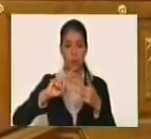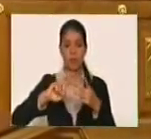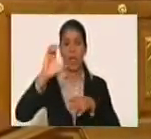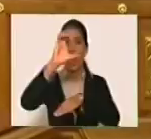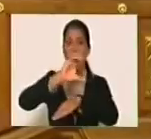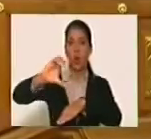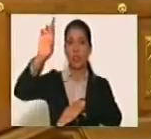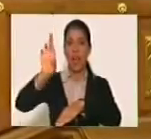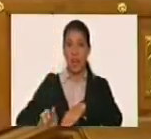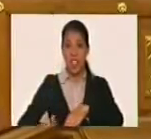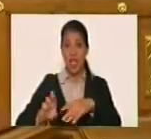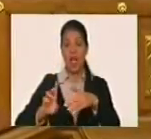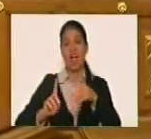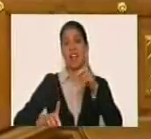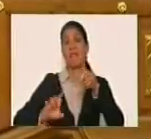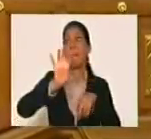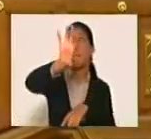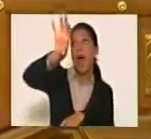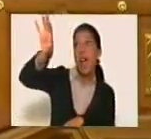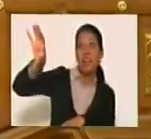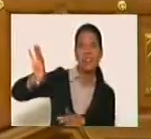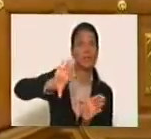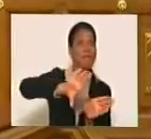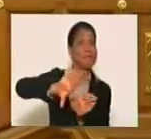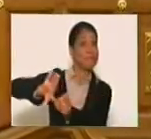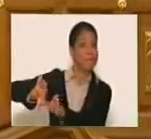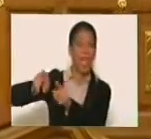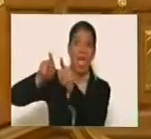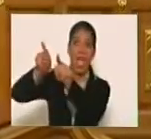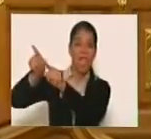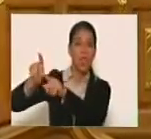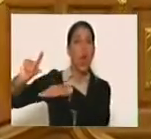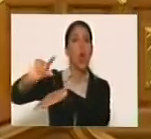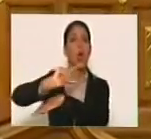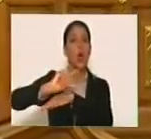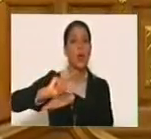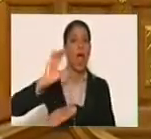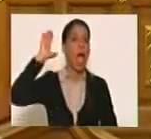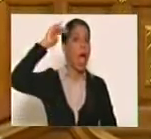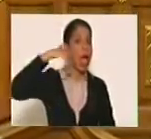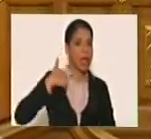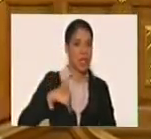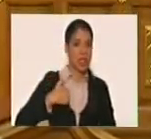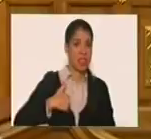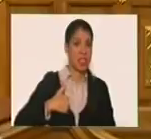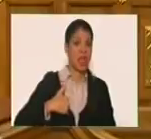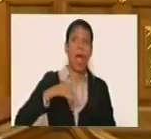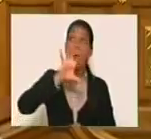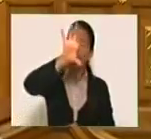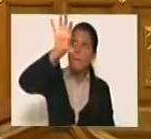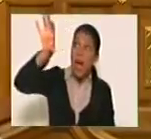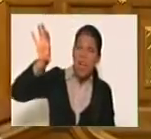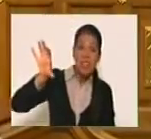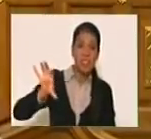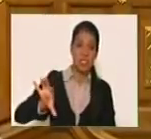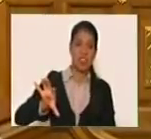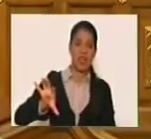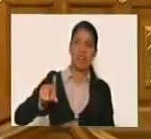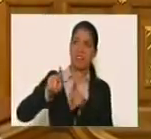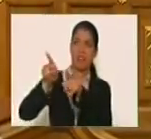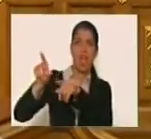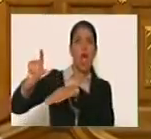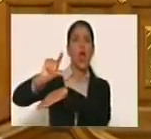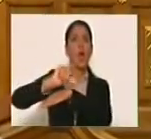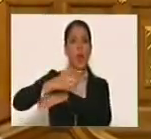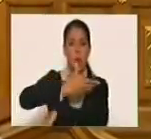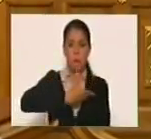Rica. Países cuyos gobiernos, y Argentina, países cuyos gobiernos se han dedicado